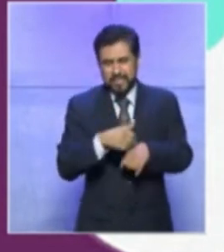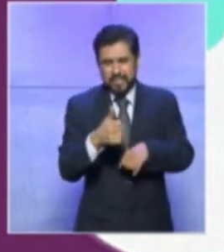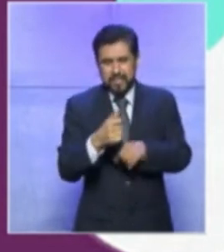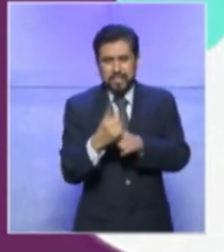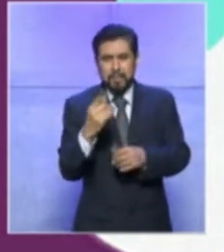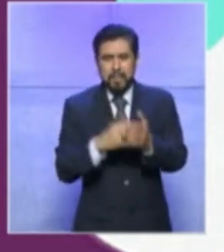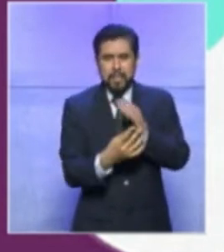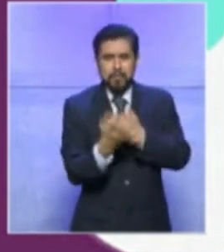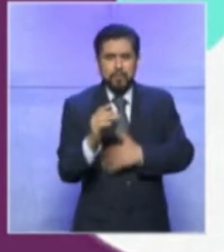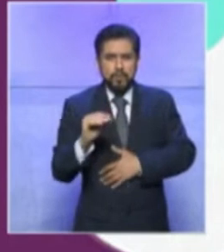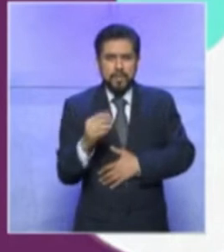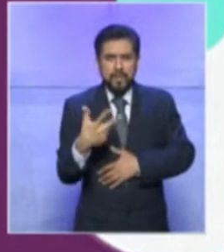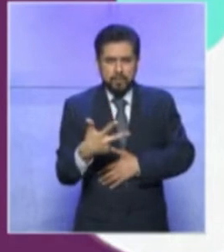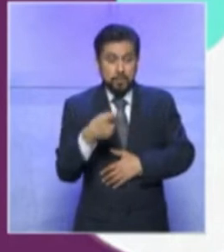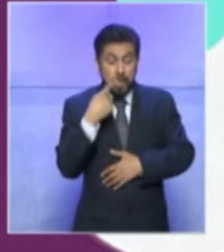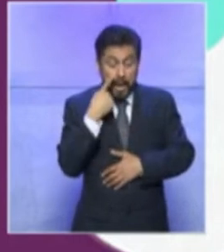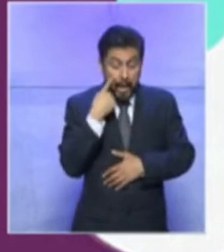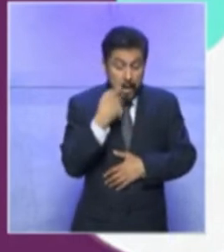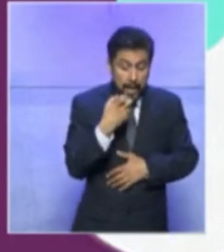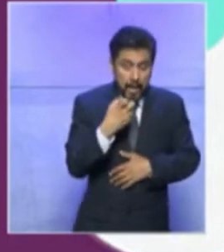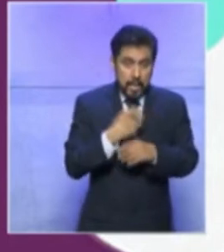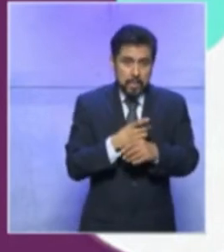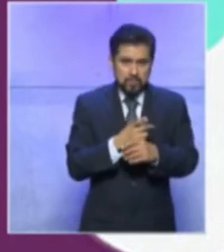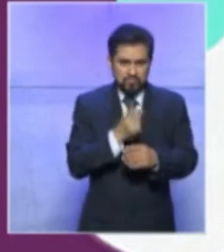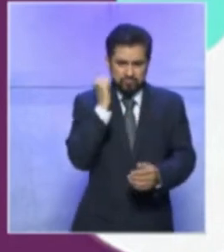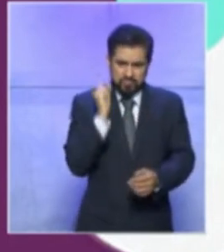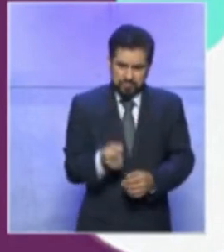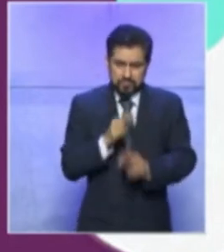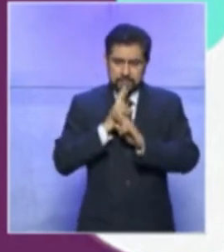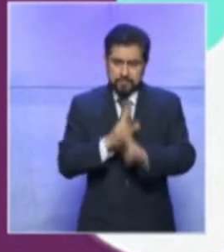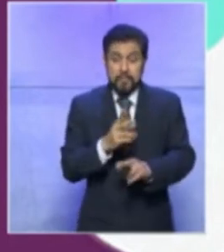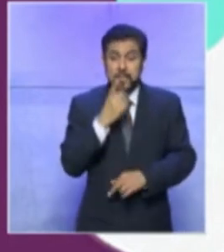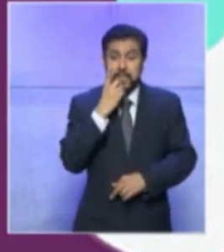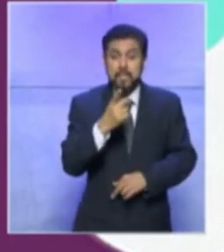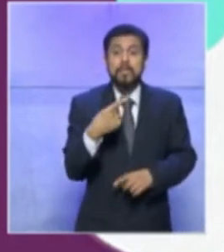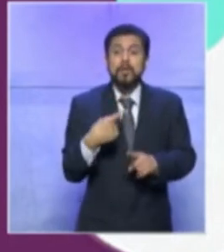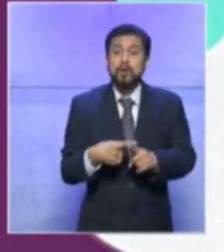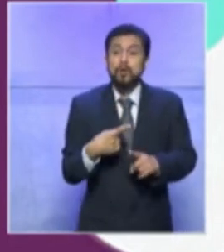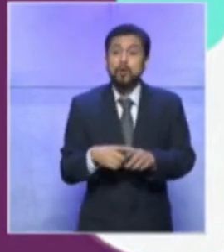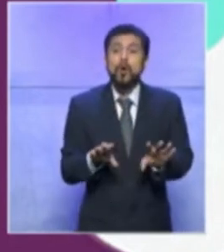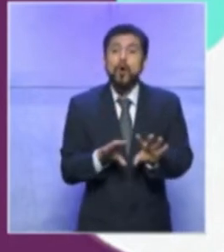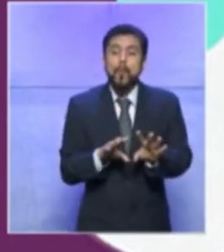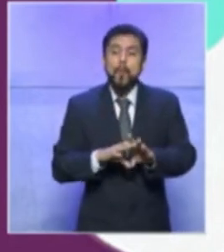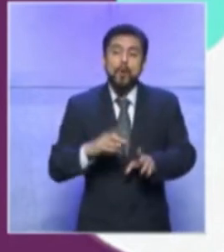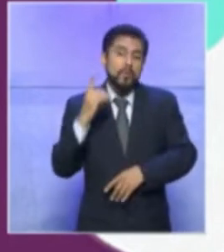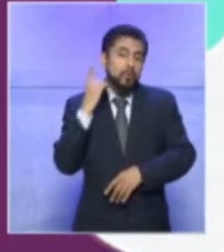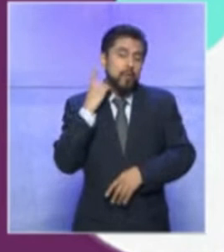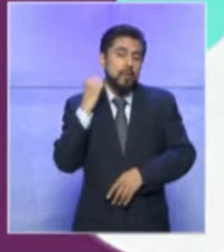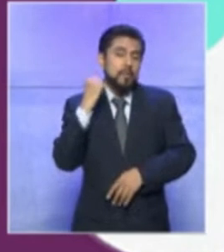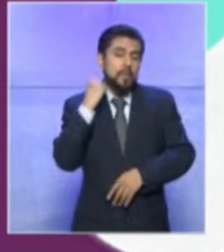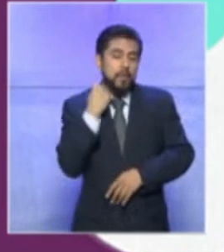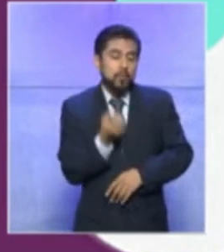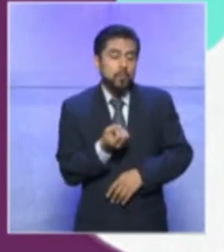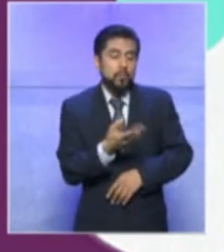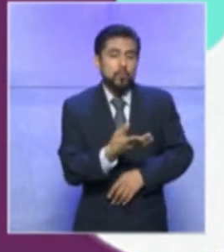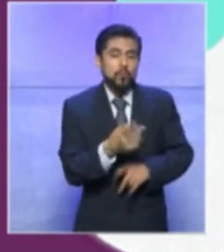de los denunciantes, este criterio permite inferir que las diputaciones de RP se deben asignar conforme al valor del pluralismo político, lo